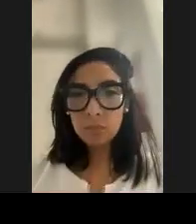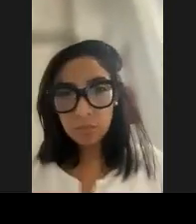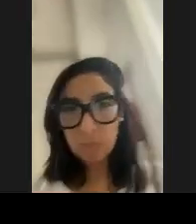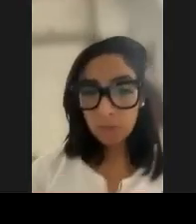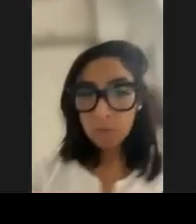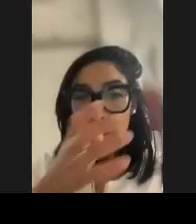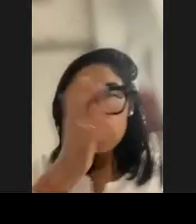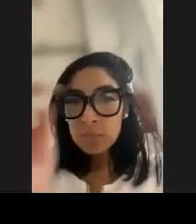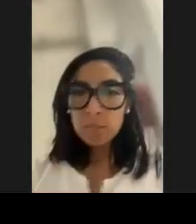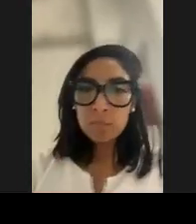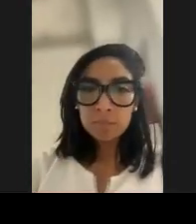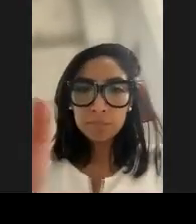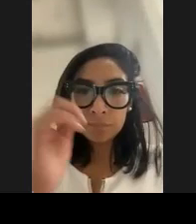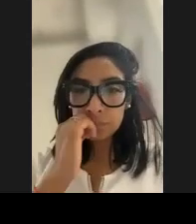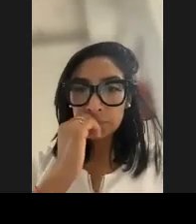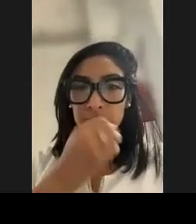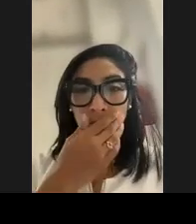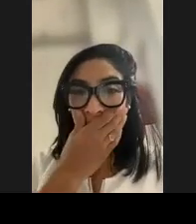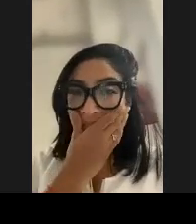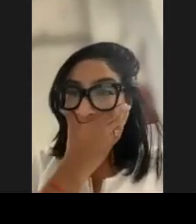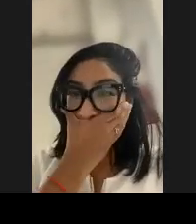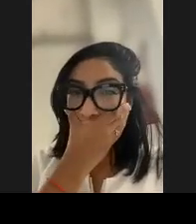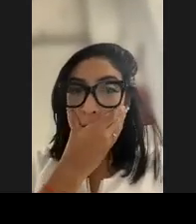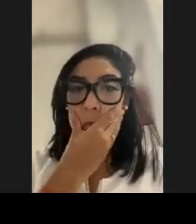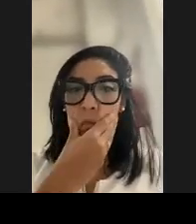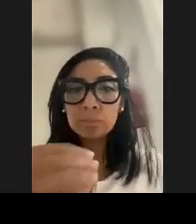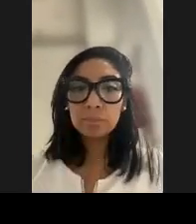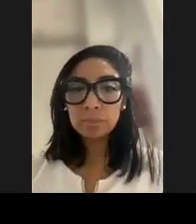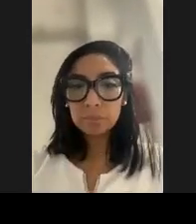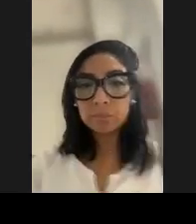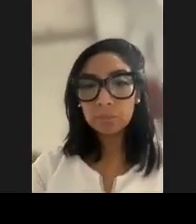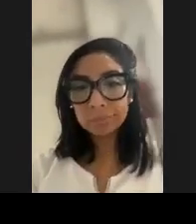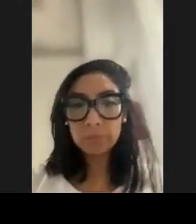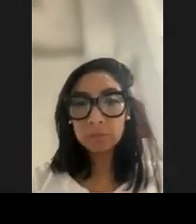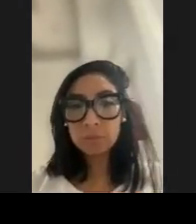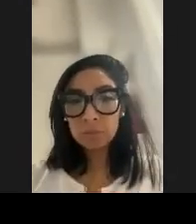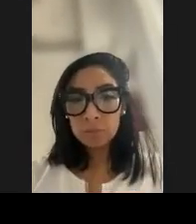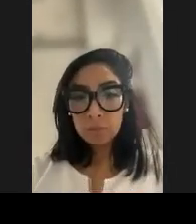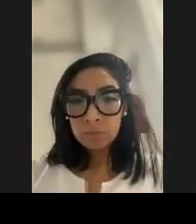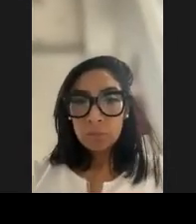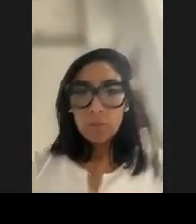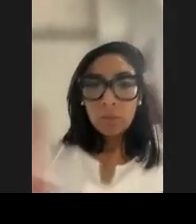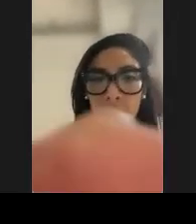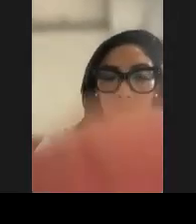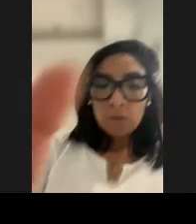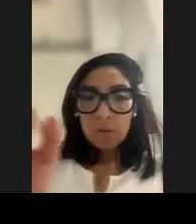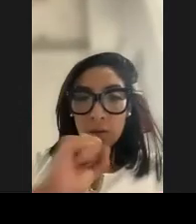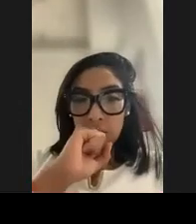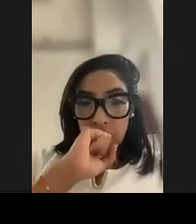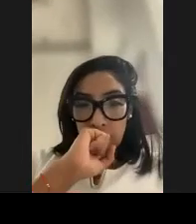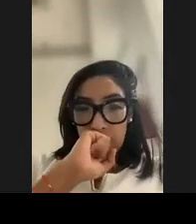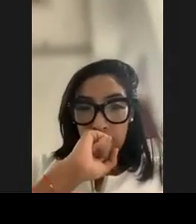Ojalá y este diálogo estemos todos y sea con alguien de buen nivel, que solo puede